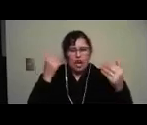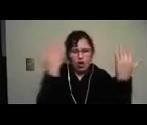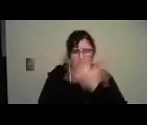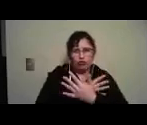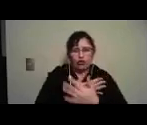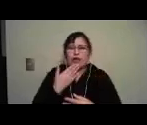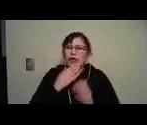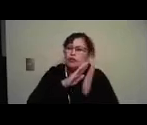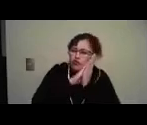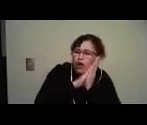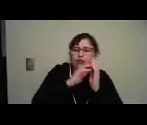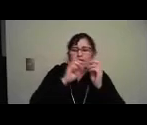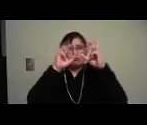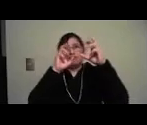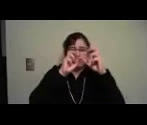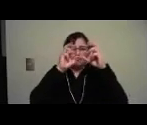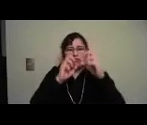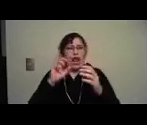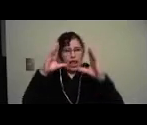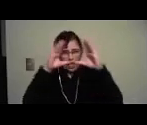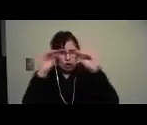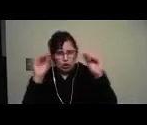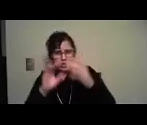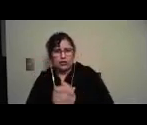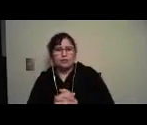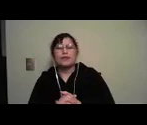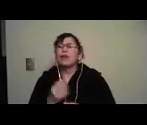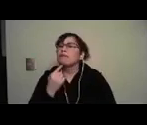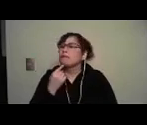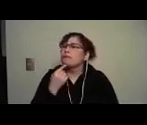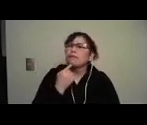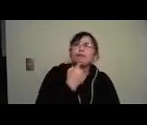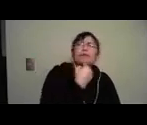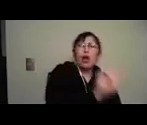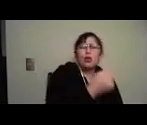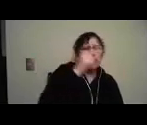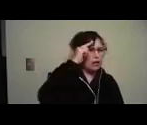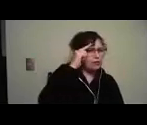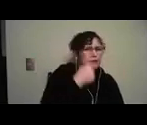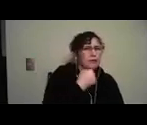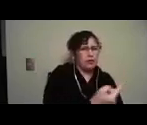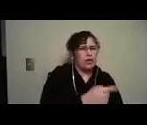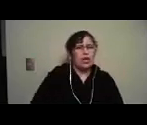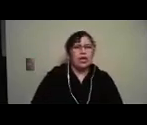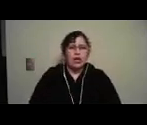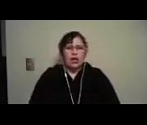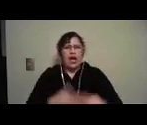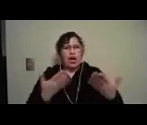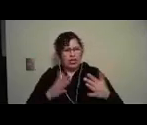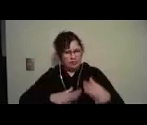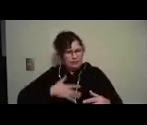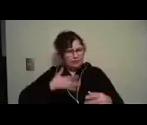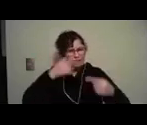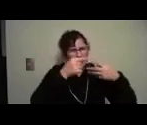en algunos casos delirios y alucinaciones. Profe, una ¿Sí? consulta. de acuerdo a esos patrones